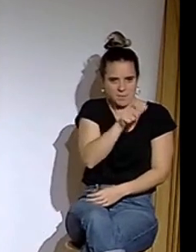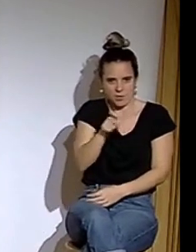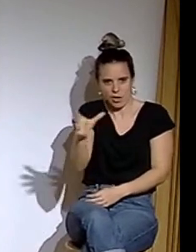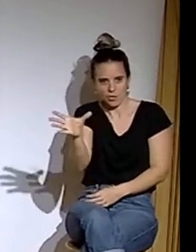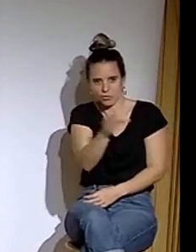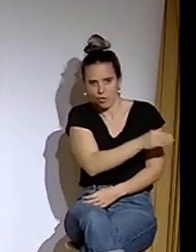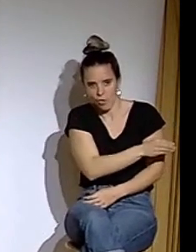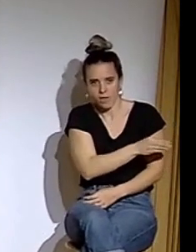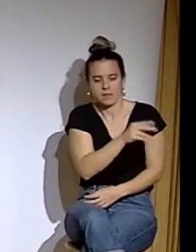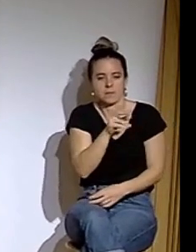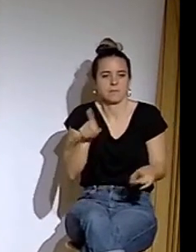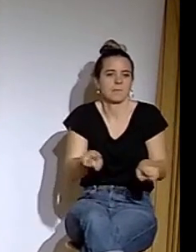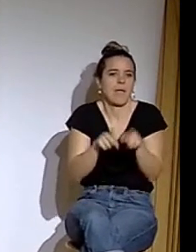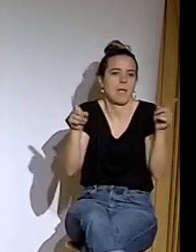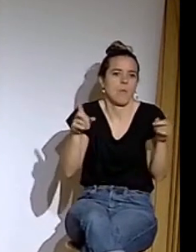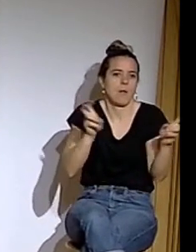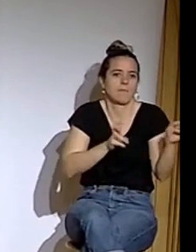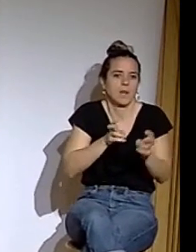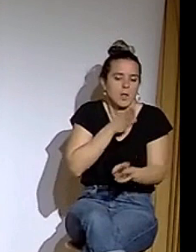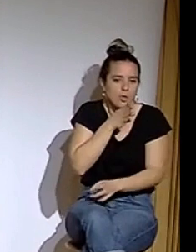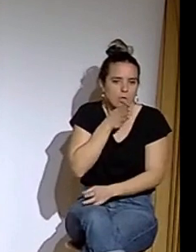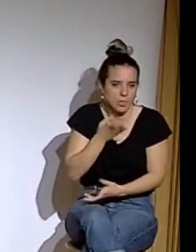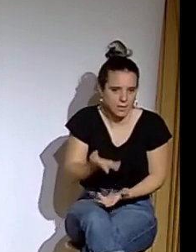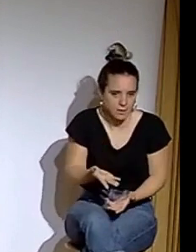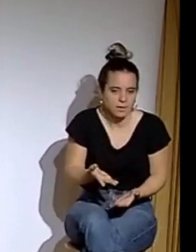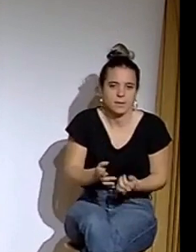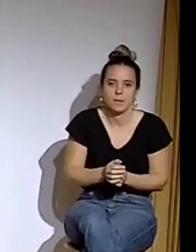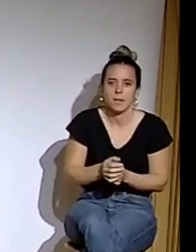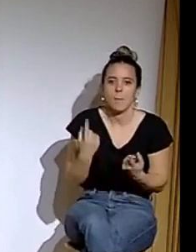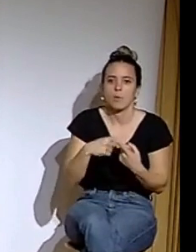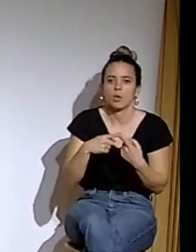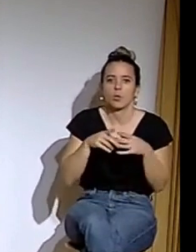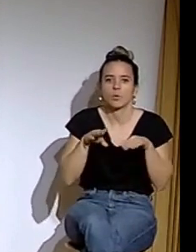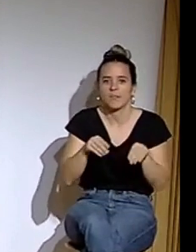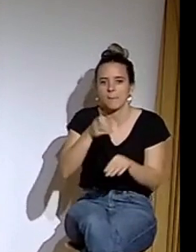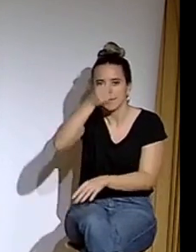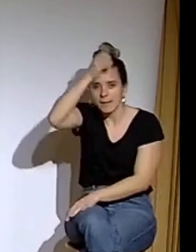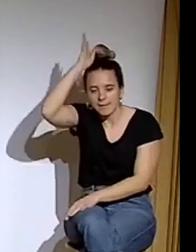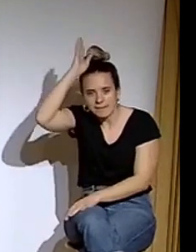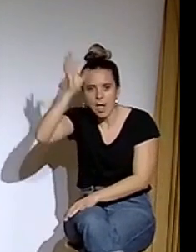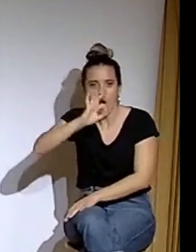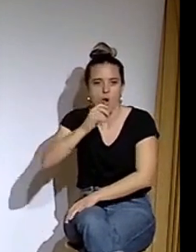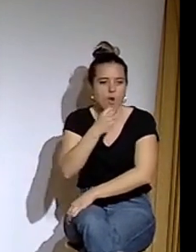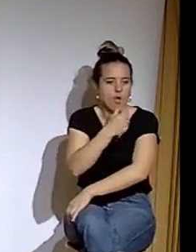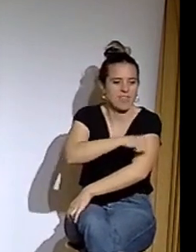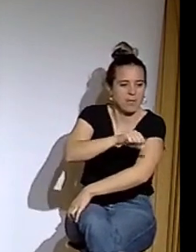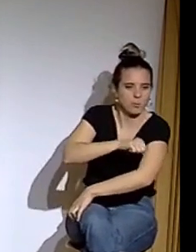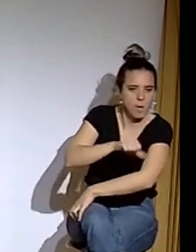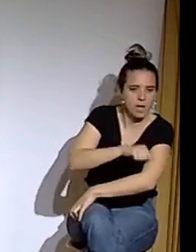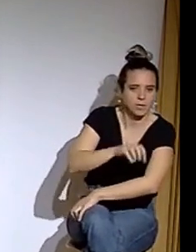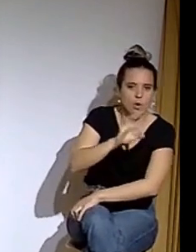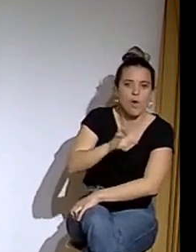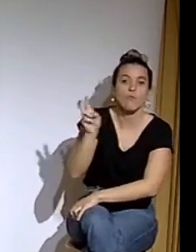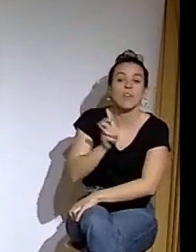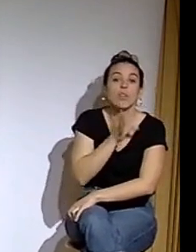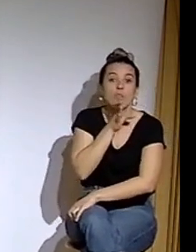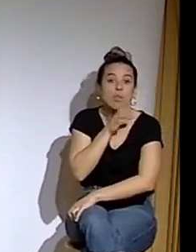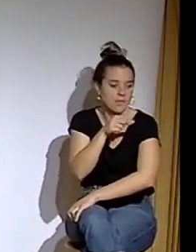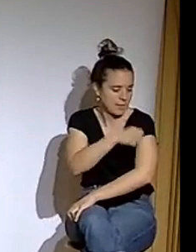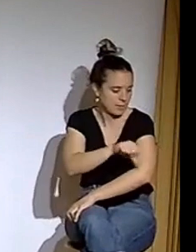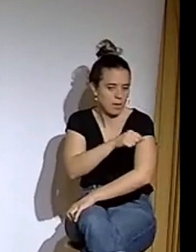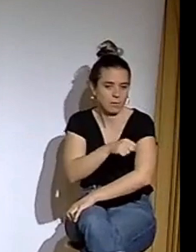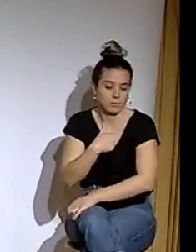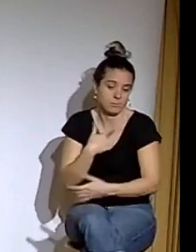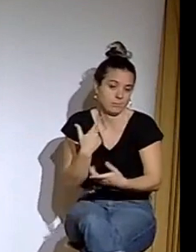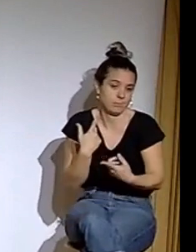vengamos de donde vengamos no porque utilizamos una cresta o qué tipo de tatuajes nos ponemos o de dónde vienen los tatuajes no que no hemos